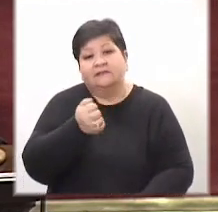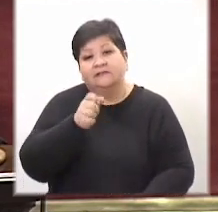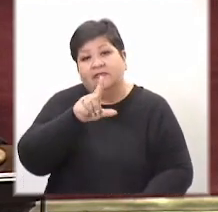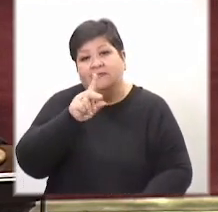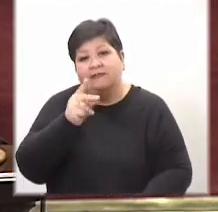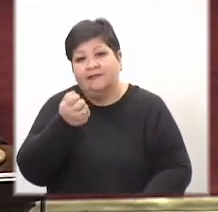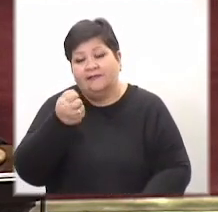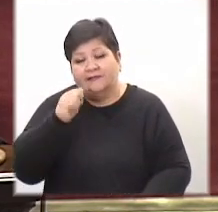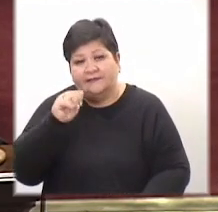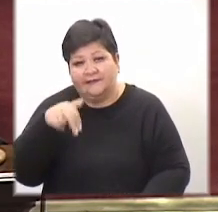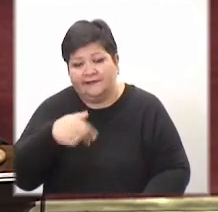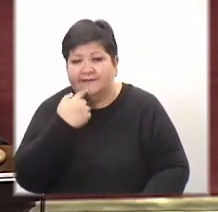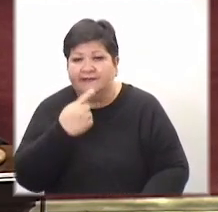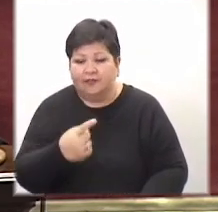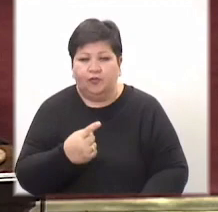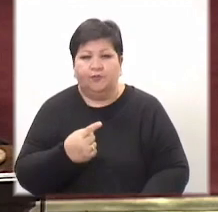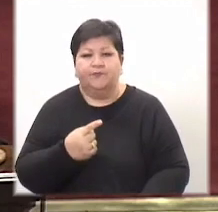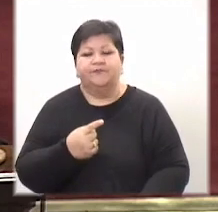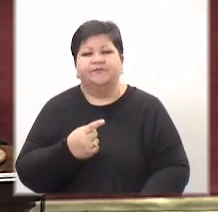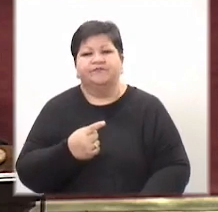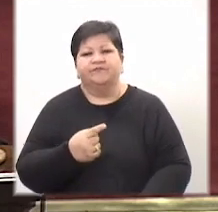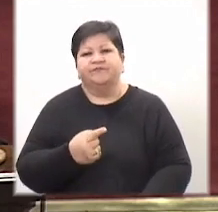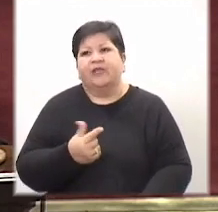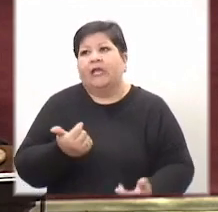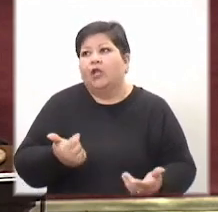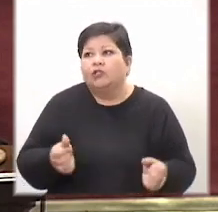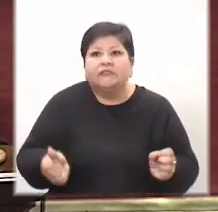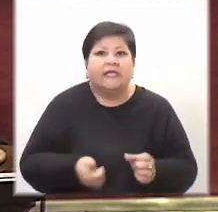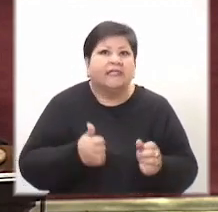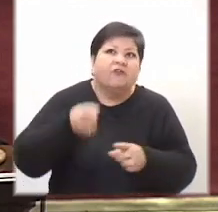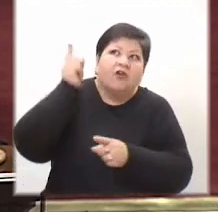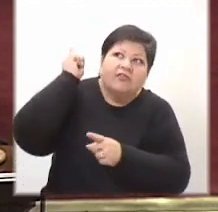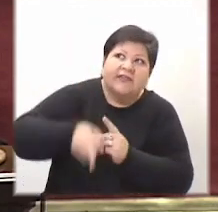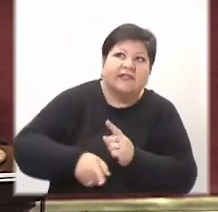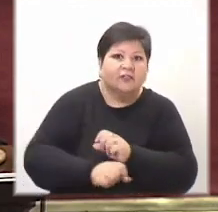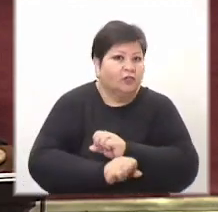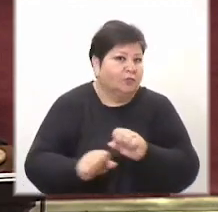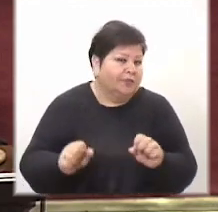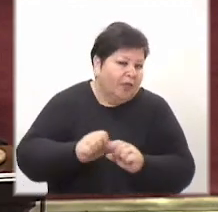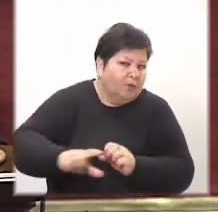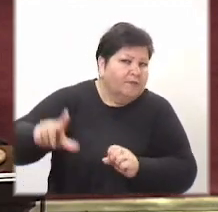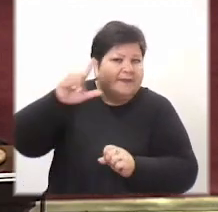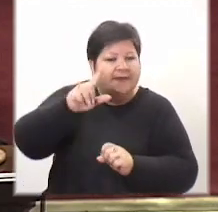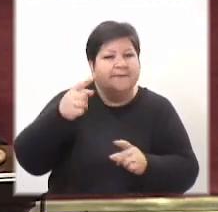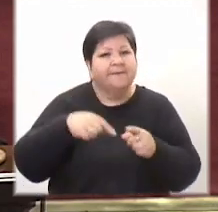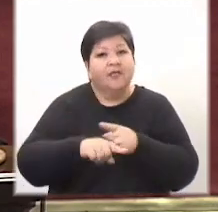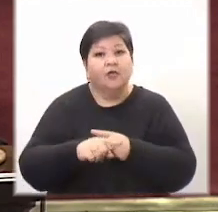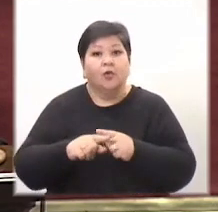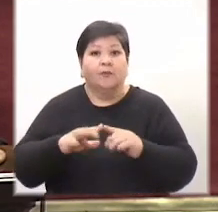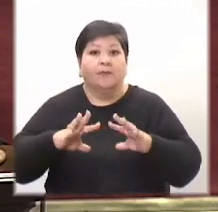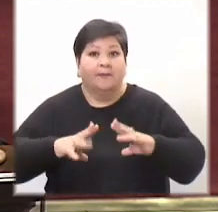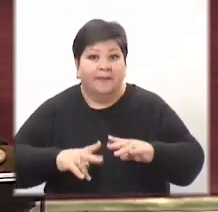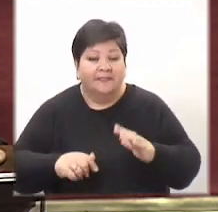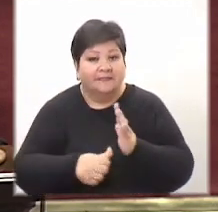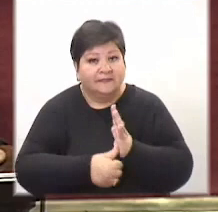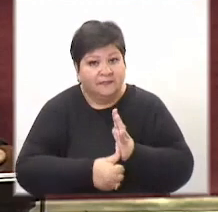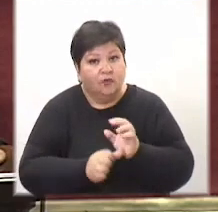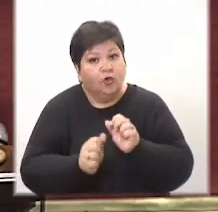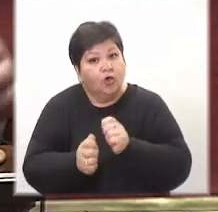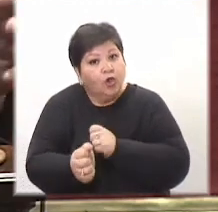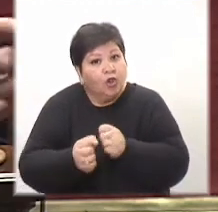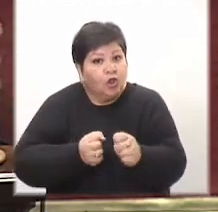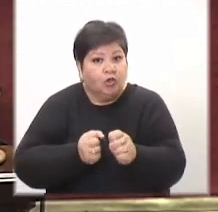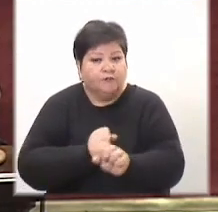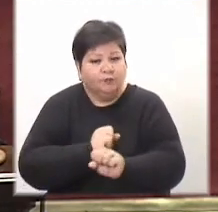diario El País: los activos no pueden subir por decreto, sin embargo, el número de pasivos se puede controlar. Y otro punto